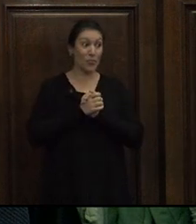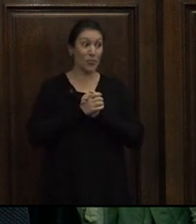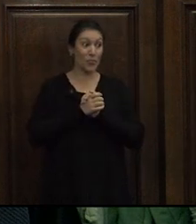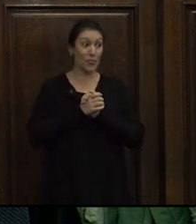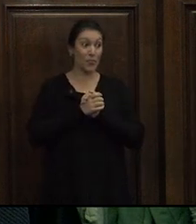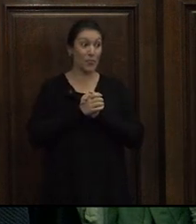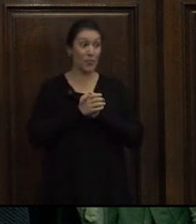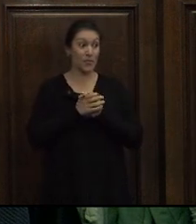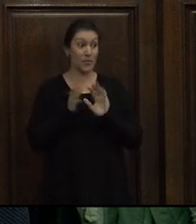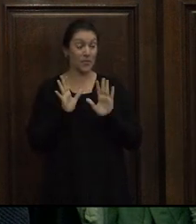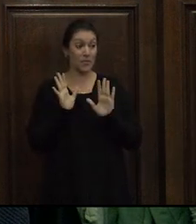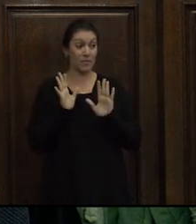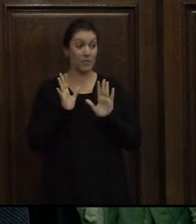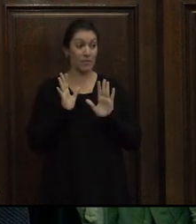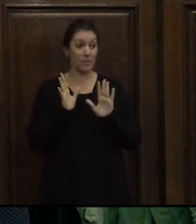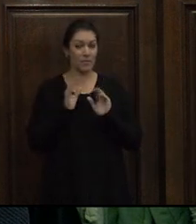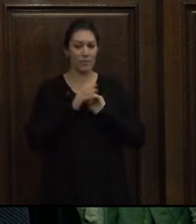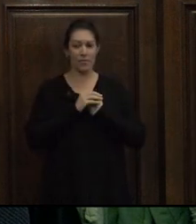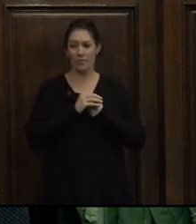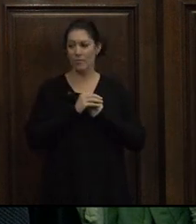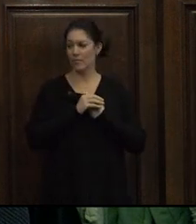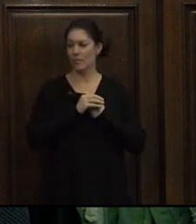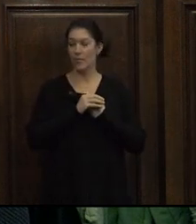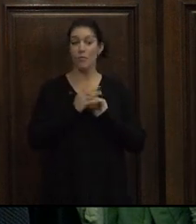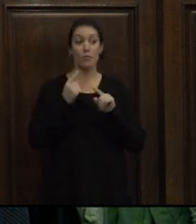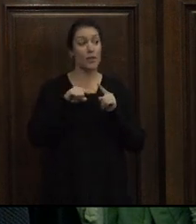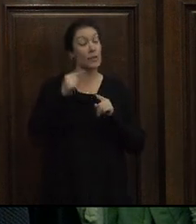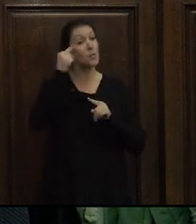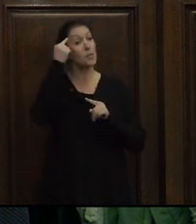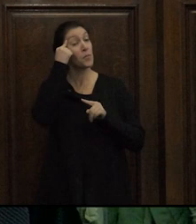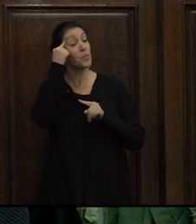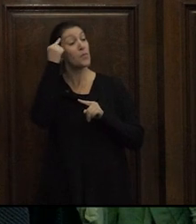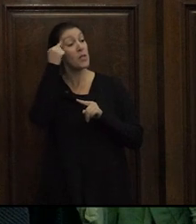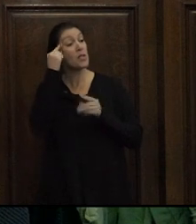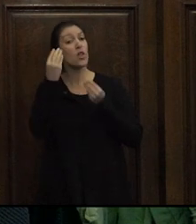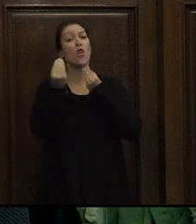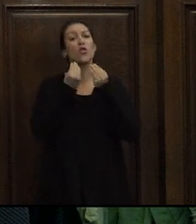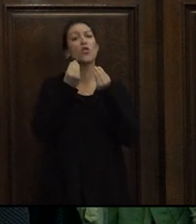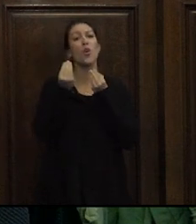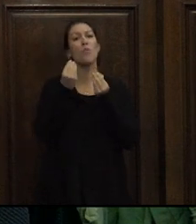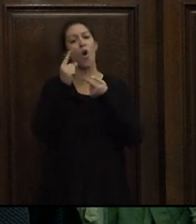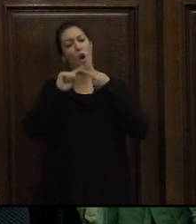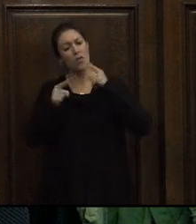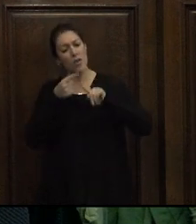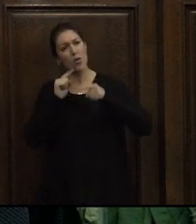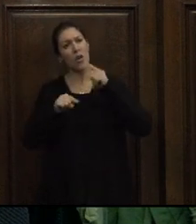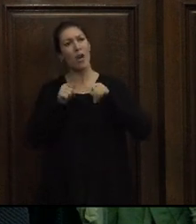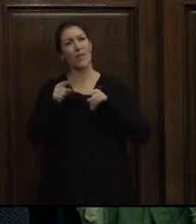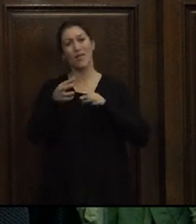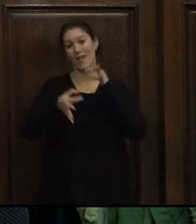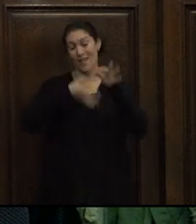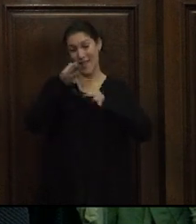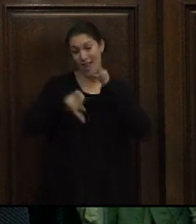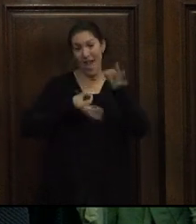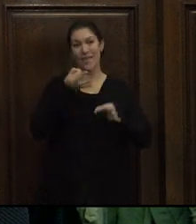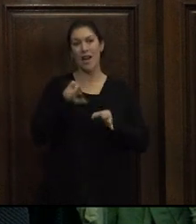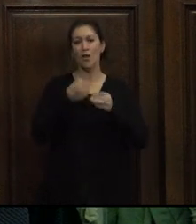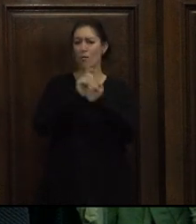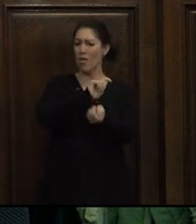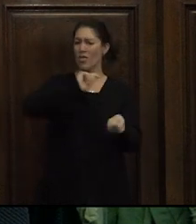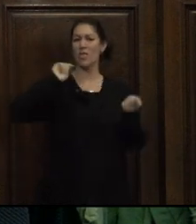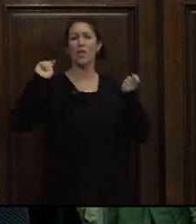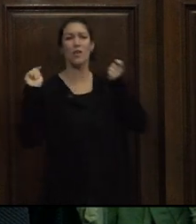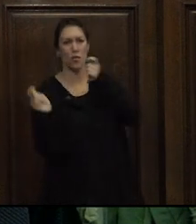mejor que hable, que conecten ahí ellas. Pero me quedé pensando como en cómo se conectaba esto que tú traías con